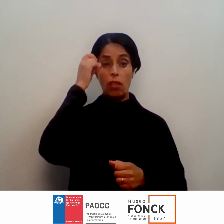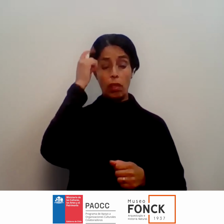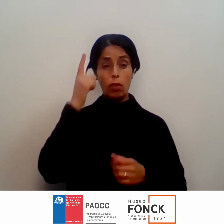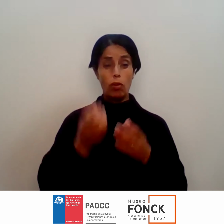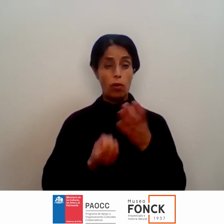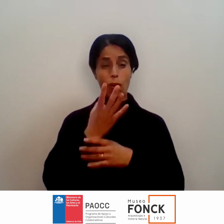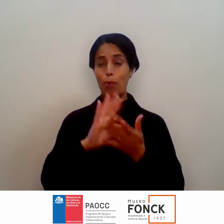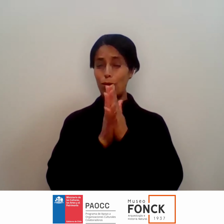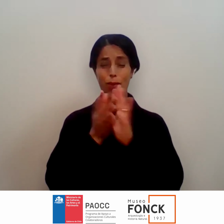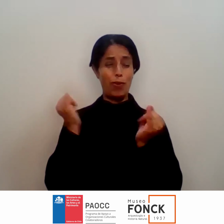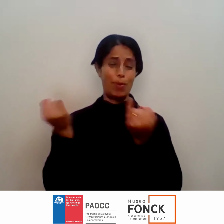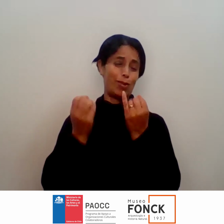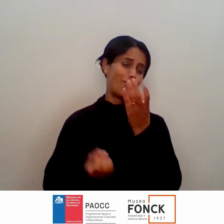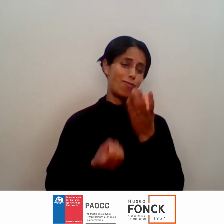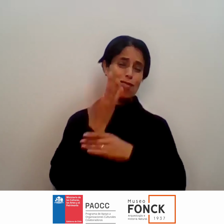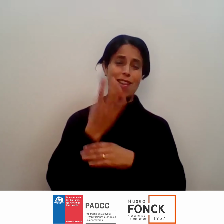nuevo.